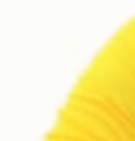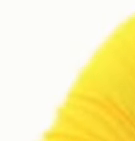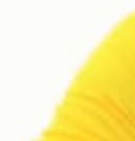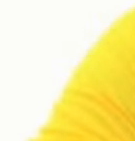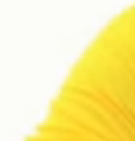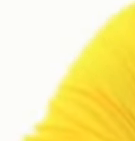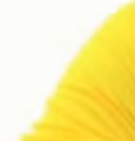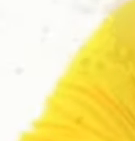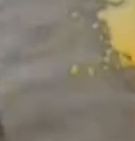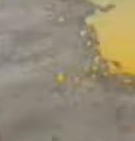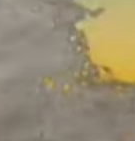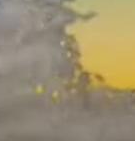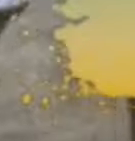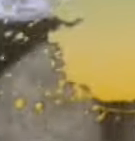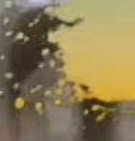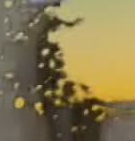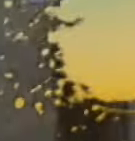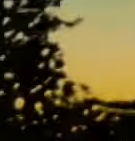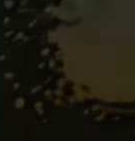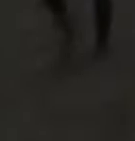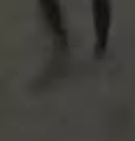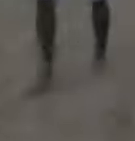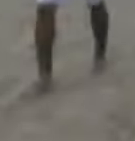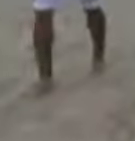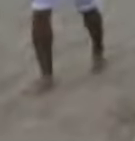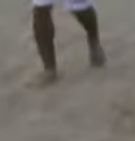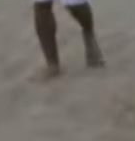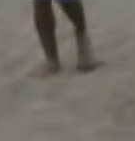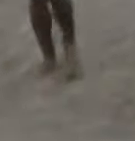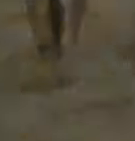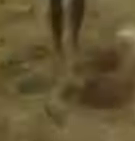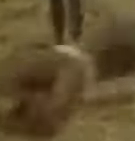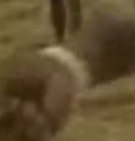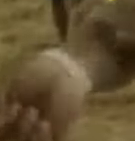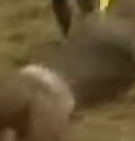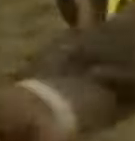La defendería a muerte. Guerreros del Sol.